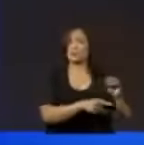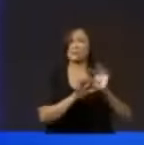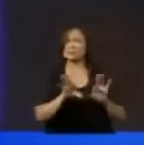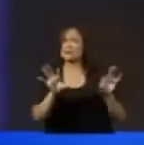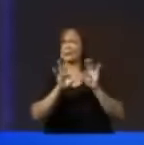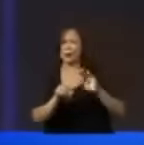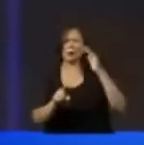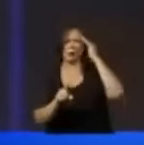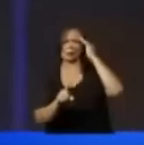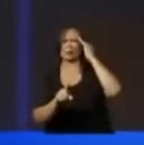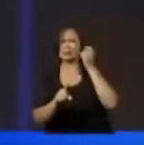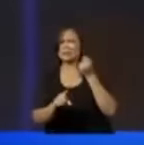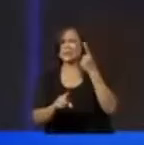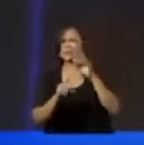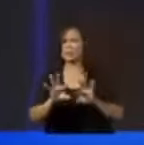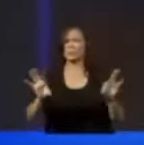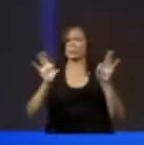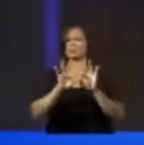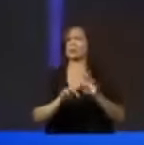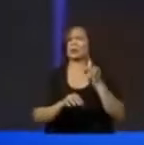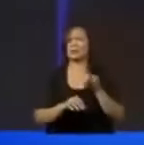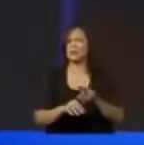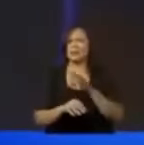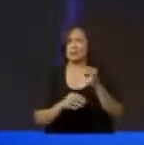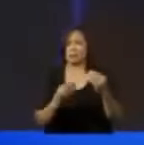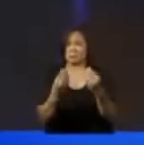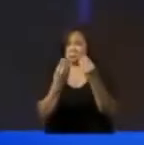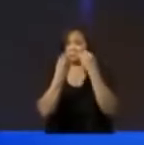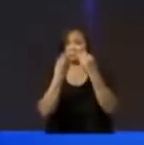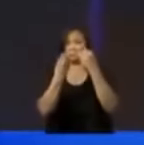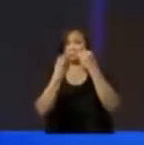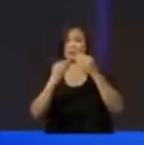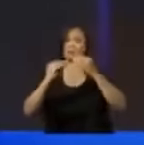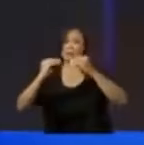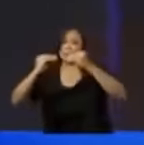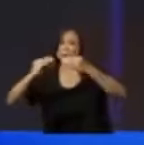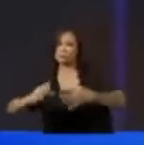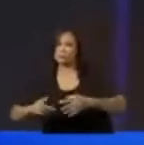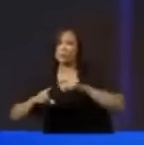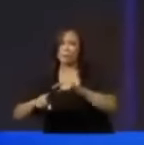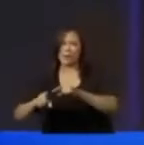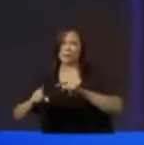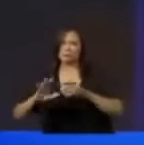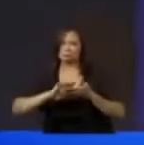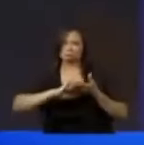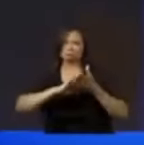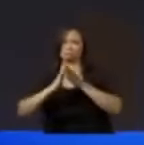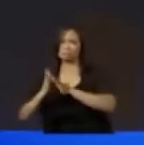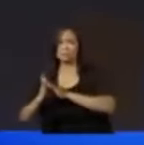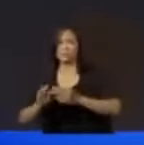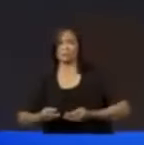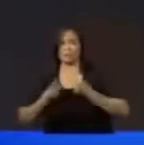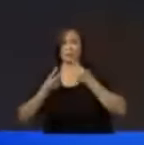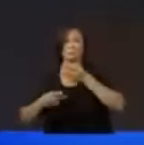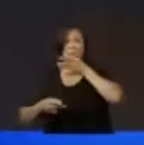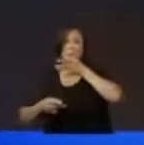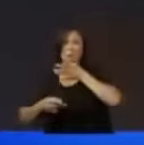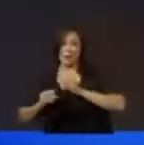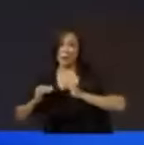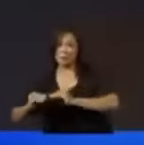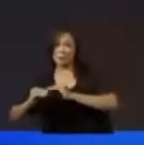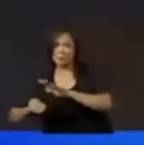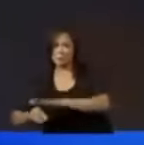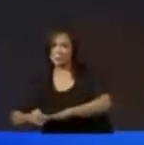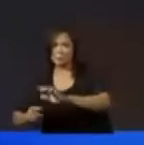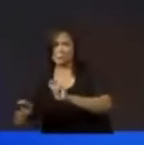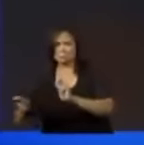la importancia en lo que tiene que ver con la formación del docente para transformar vidas. Mi madre lo hizo en la